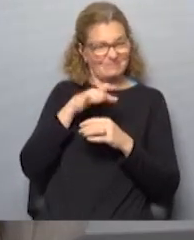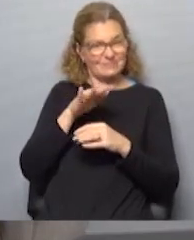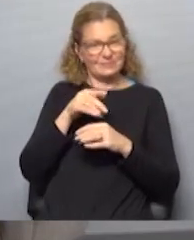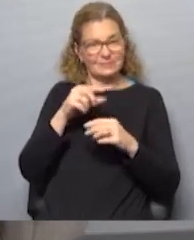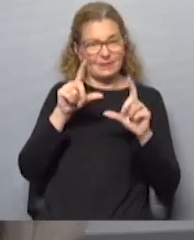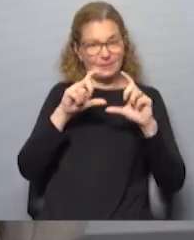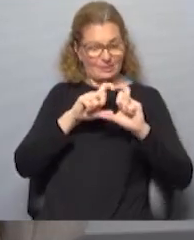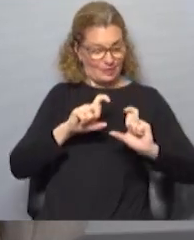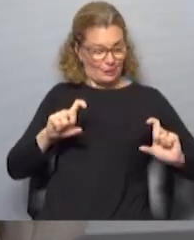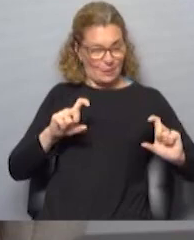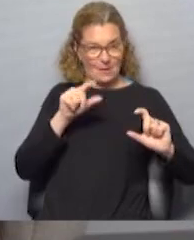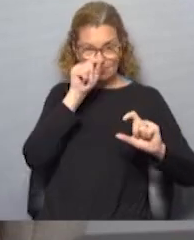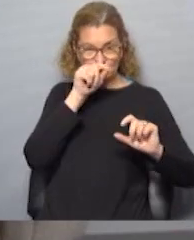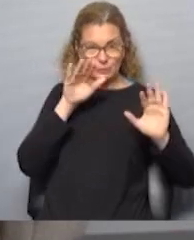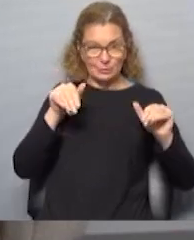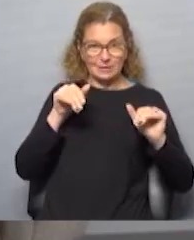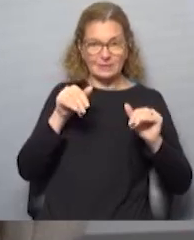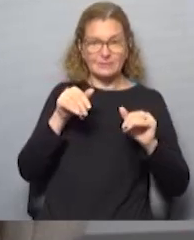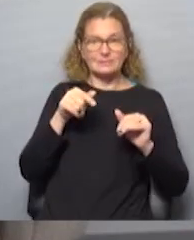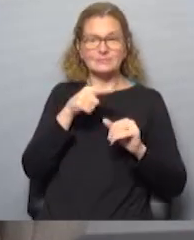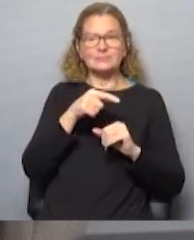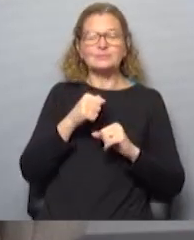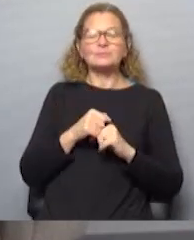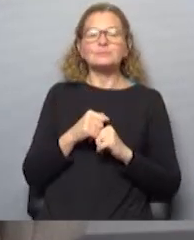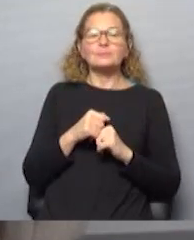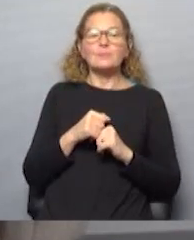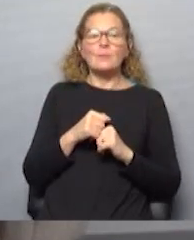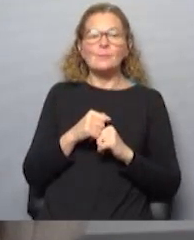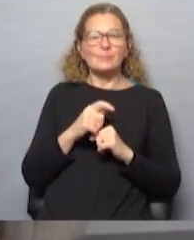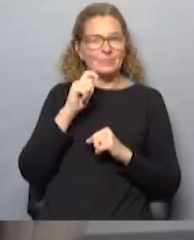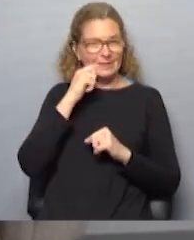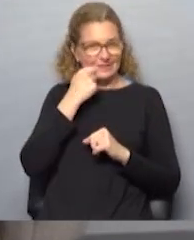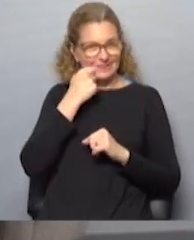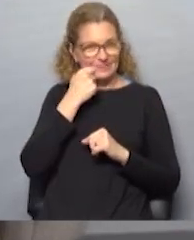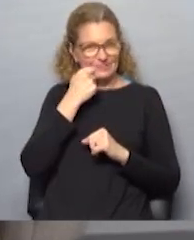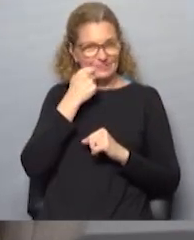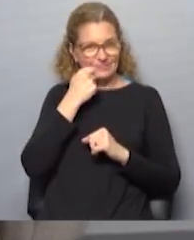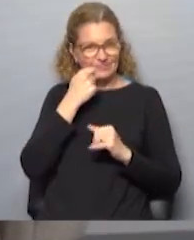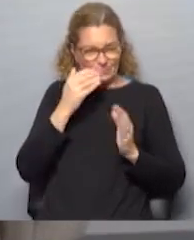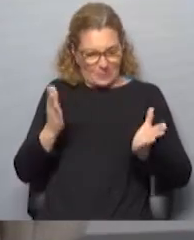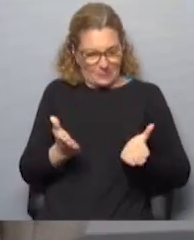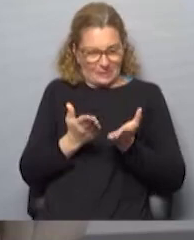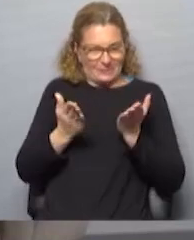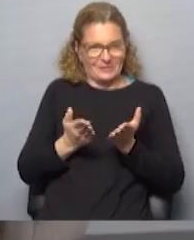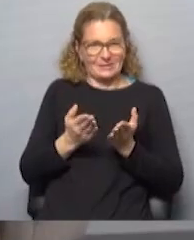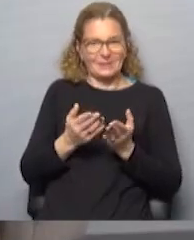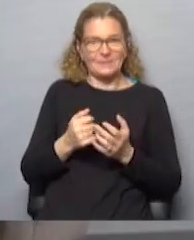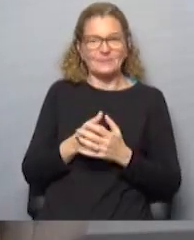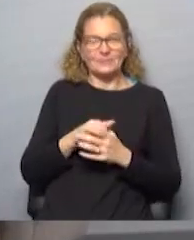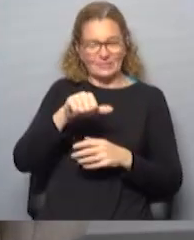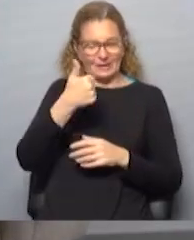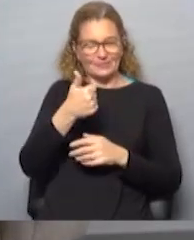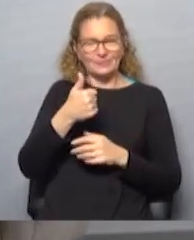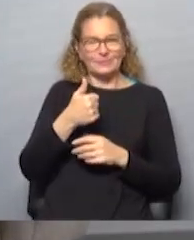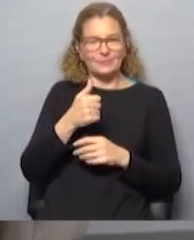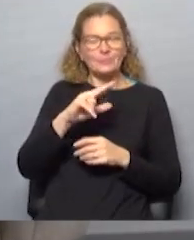letra chica tevé entonces estamos por ahí hasta que la letra chica también salió en proyección son vivencias por promocionar estamos viendo el